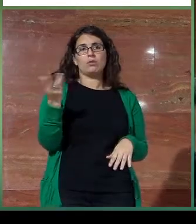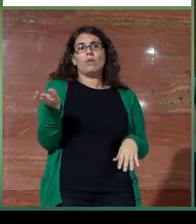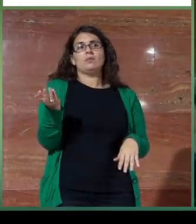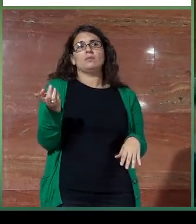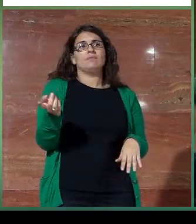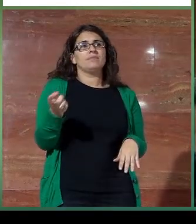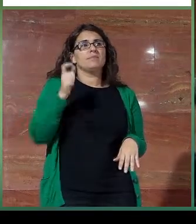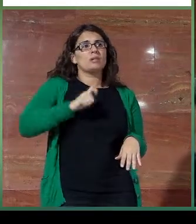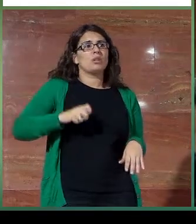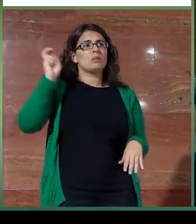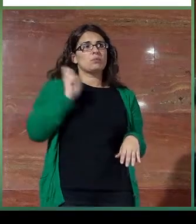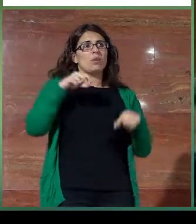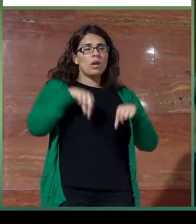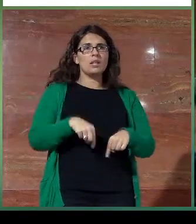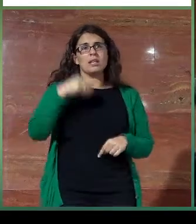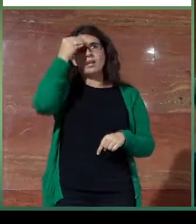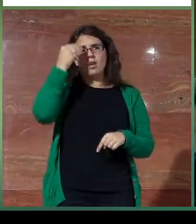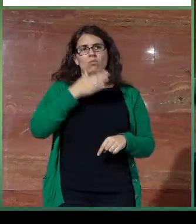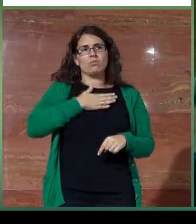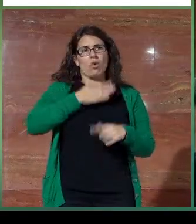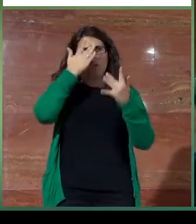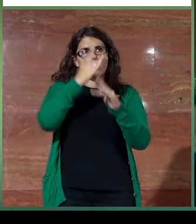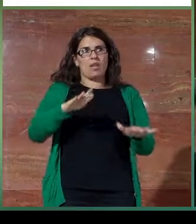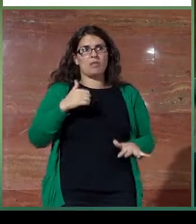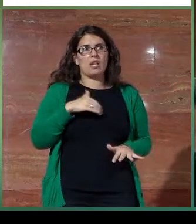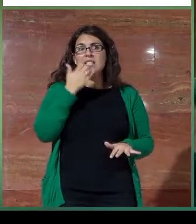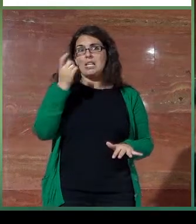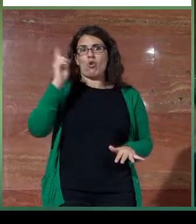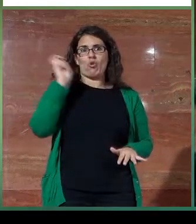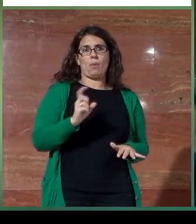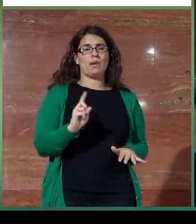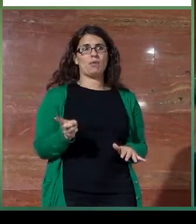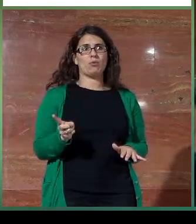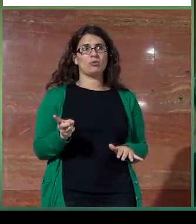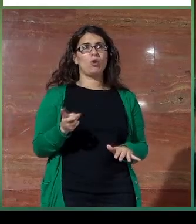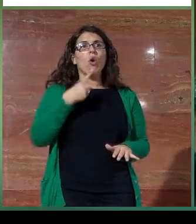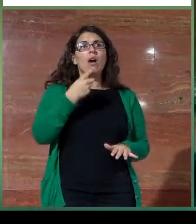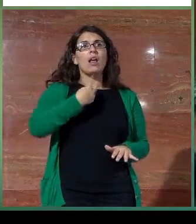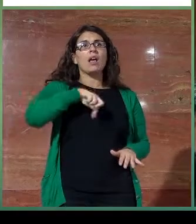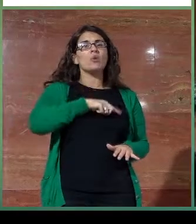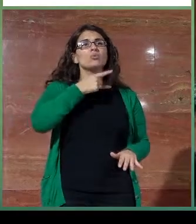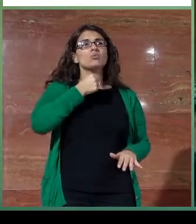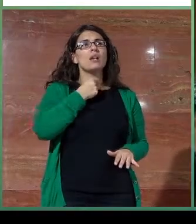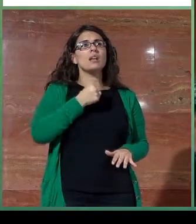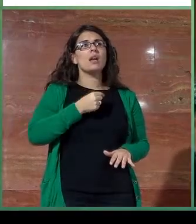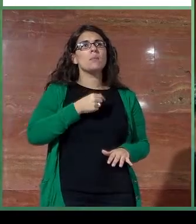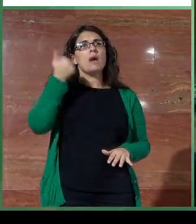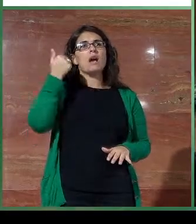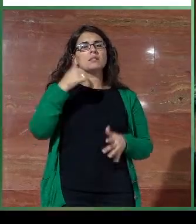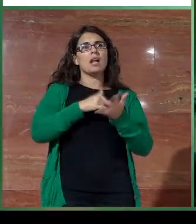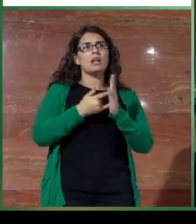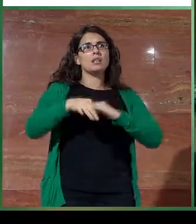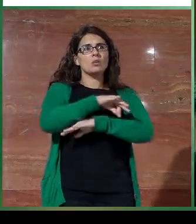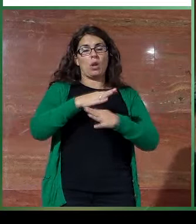estamos aquí, creo que estamos concienciados, si no, no estaríamos aquí. Que nos gustaría efectivamente implementar en arquitectura, y yo